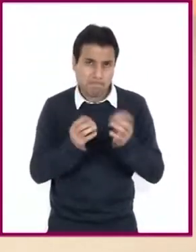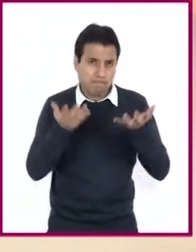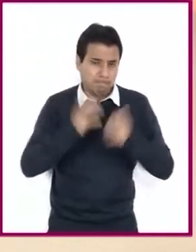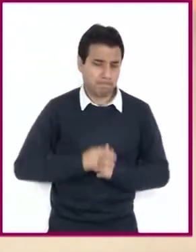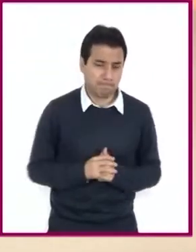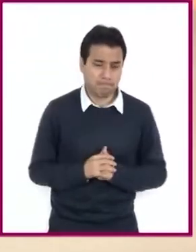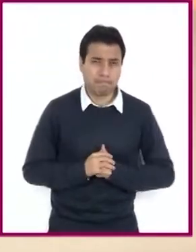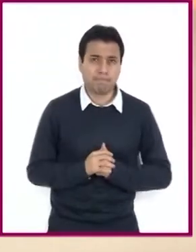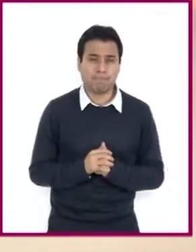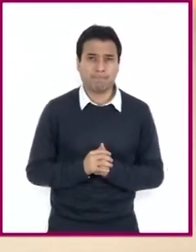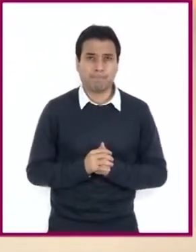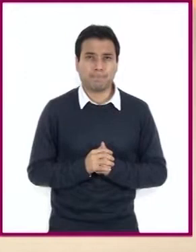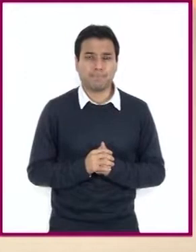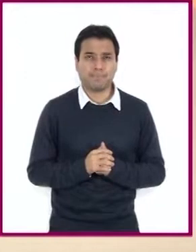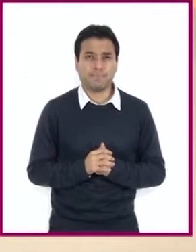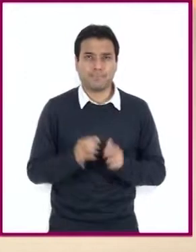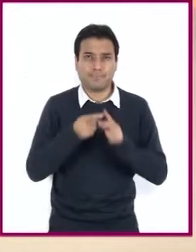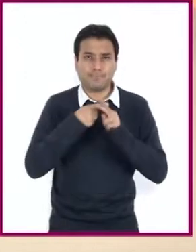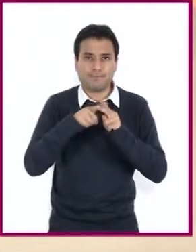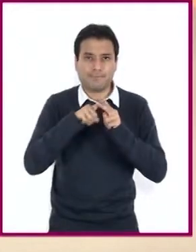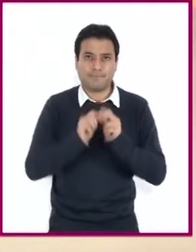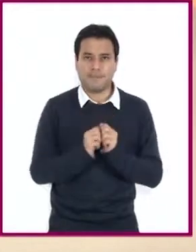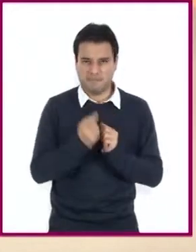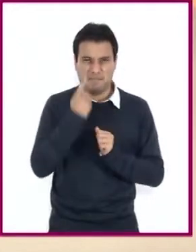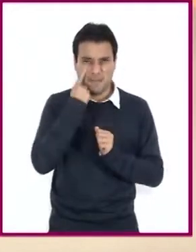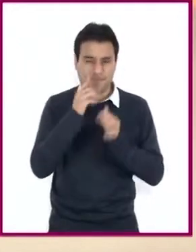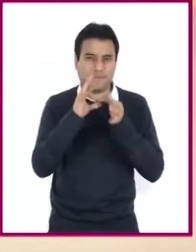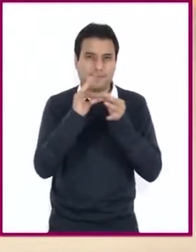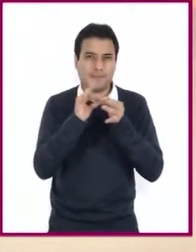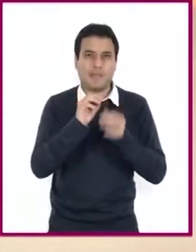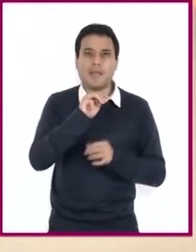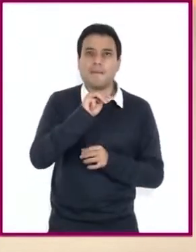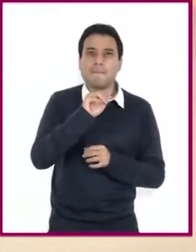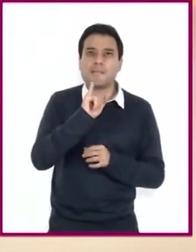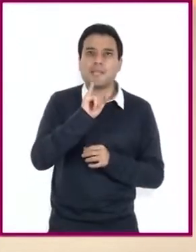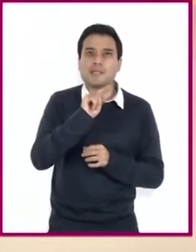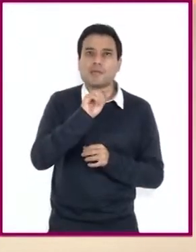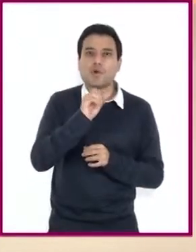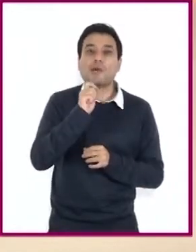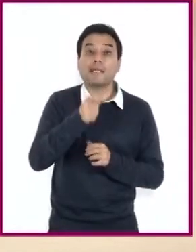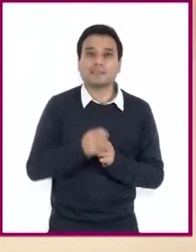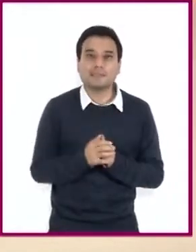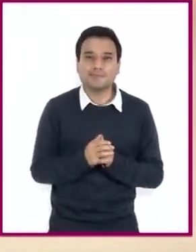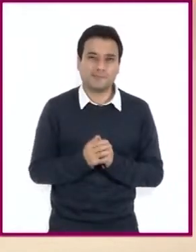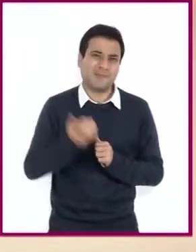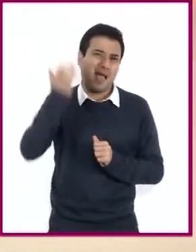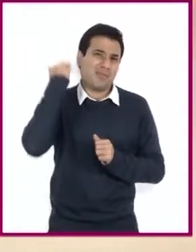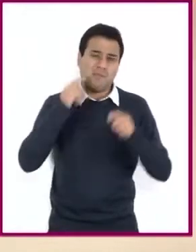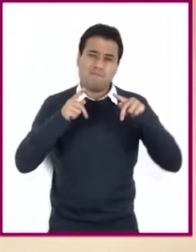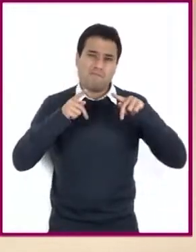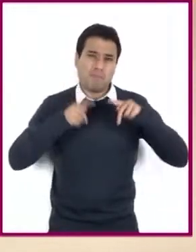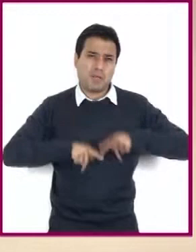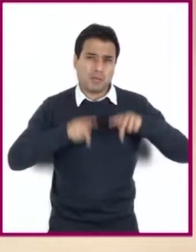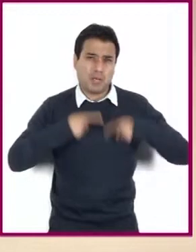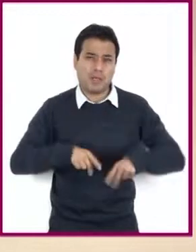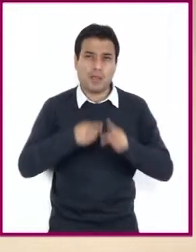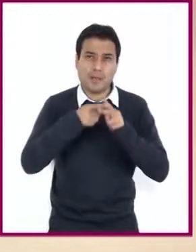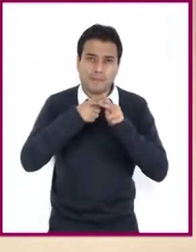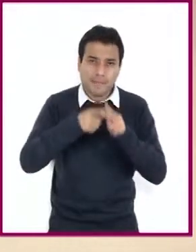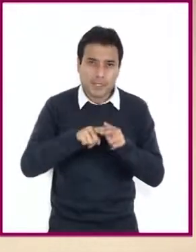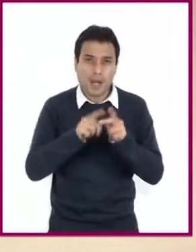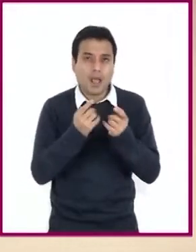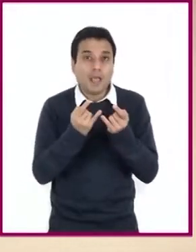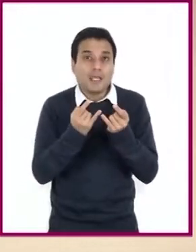gráfico. Comenzaremos hablando un poco sobre el mito. El mito fue una de las primeras formas en que la humanidad